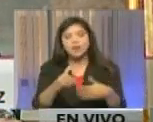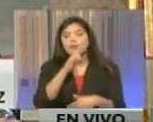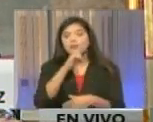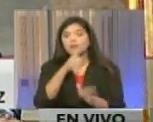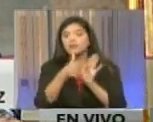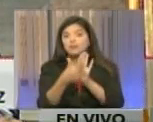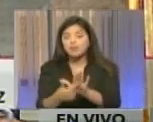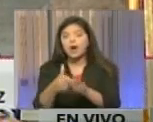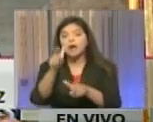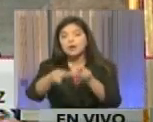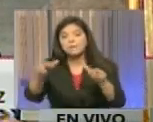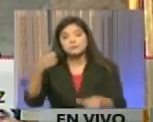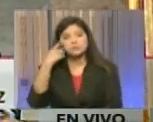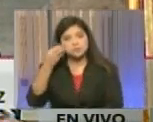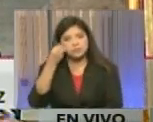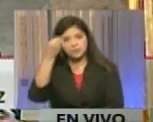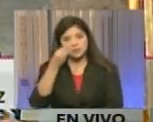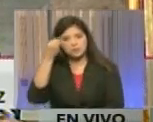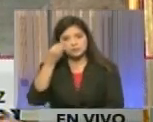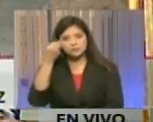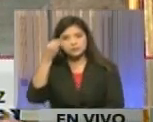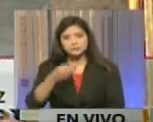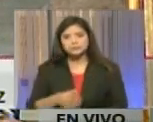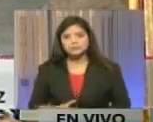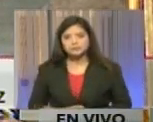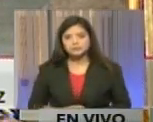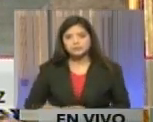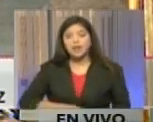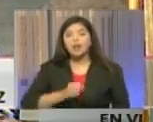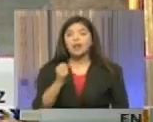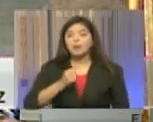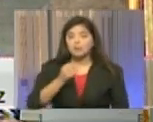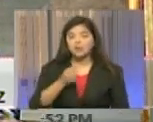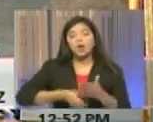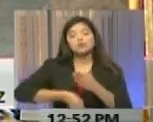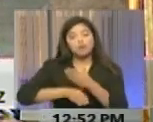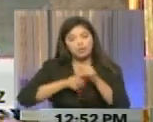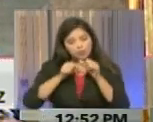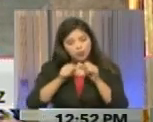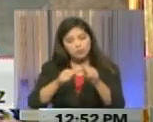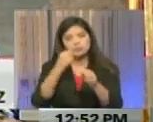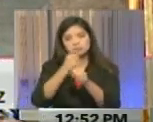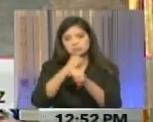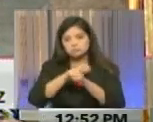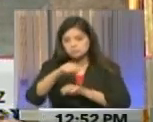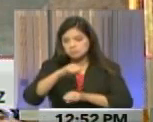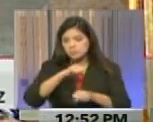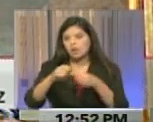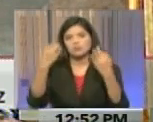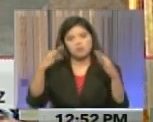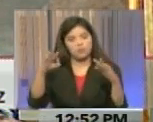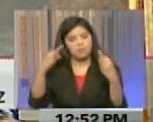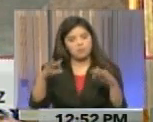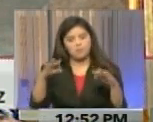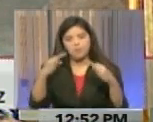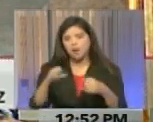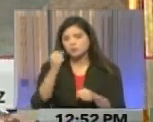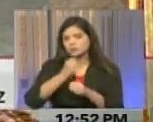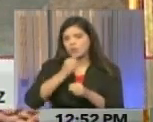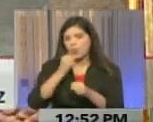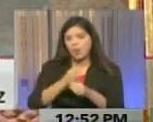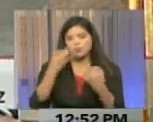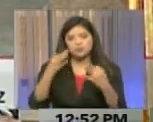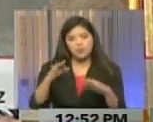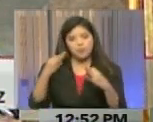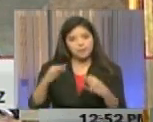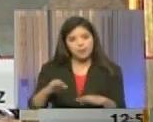informadas a la opinión pública. La policía continúa operando ¿verdad? Normalmente su trabajo operacional no